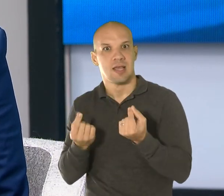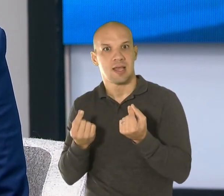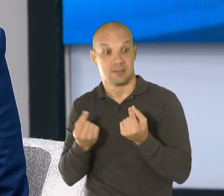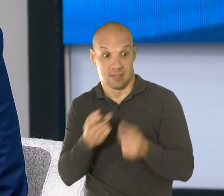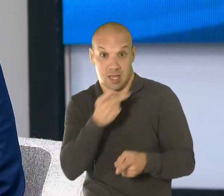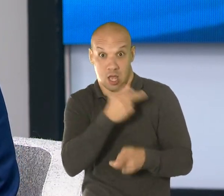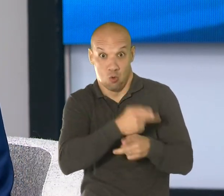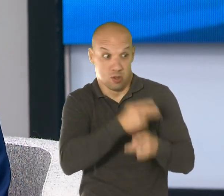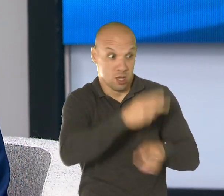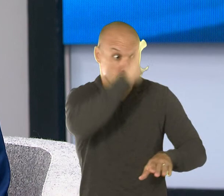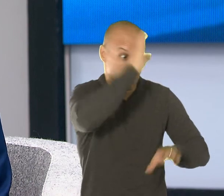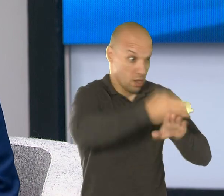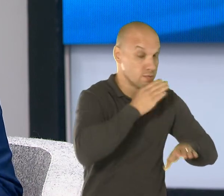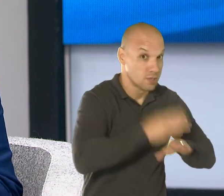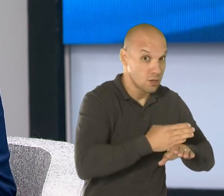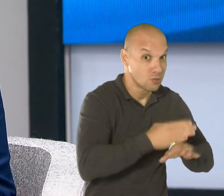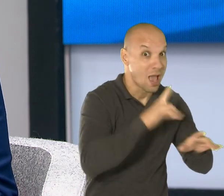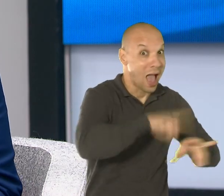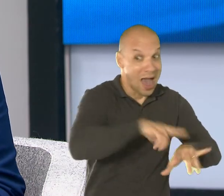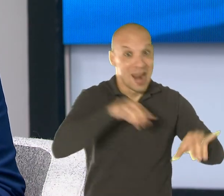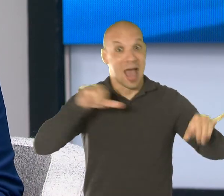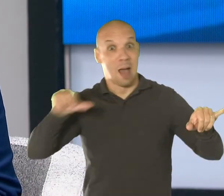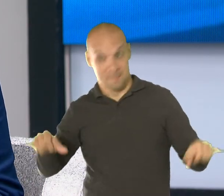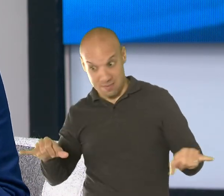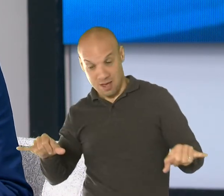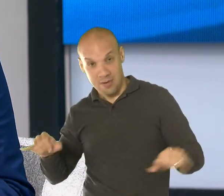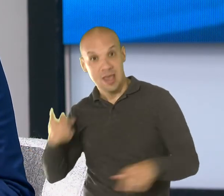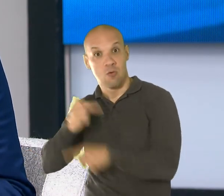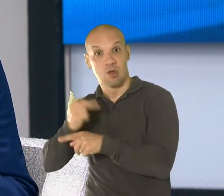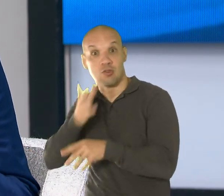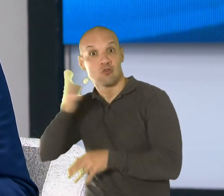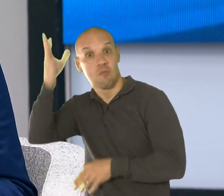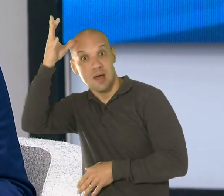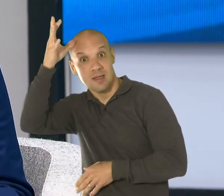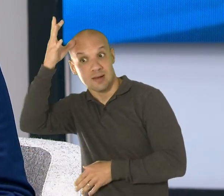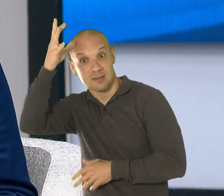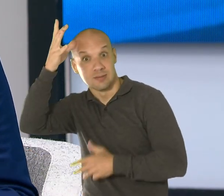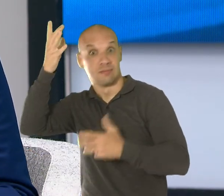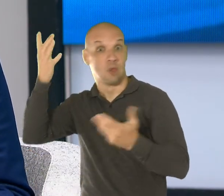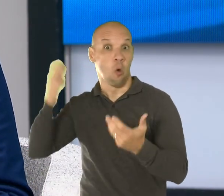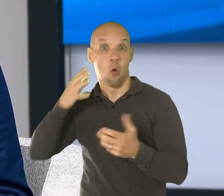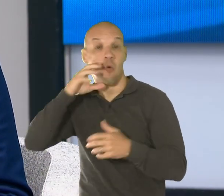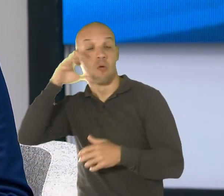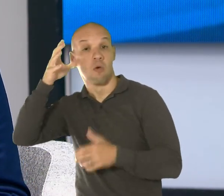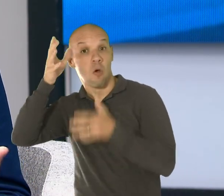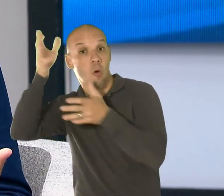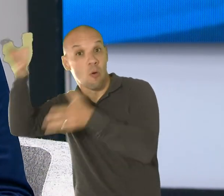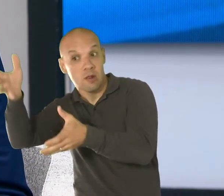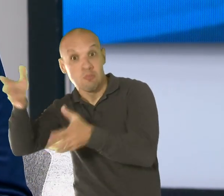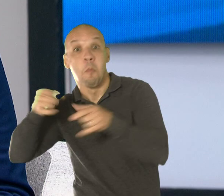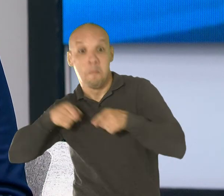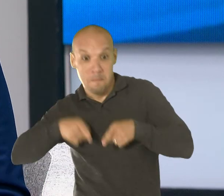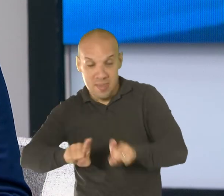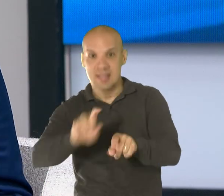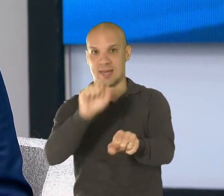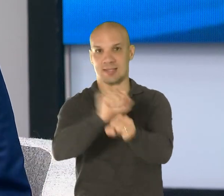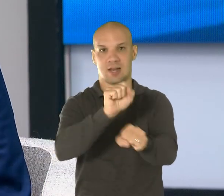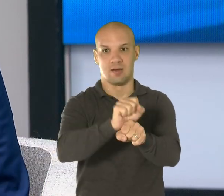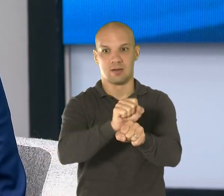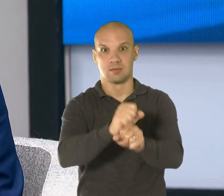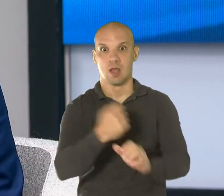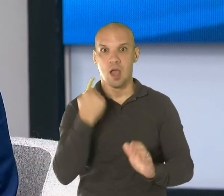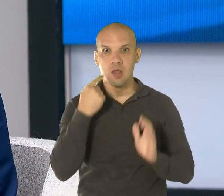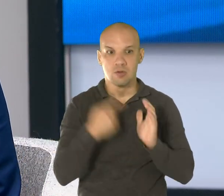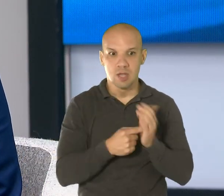hijos y a sus adultos mayores, mientras pero también están trabajan. trabajando. Y ciertamente comenzamos a ver esa tendencia en las escuelas y con